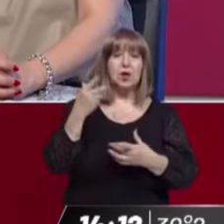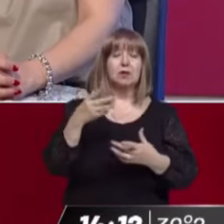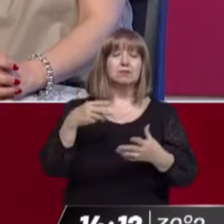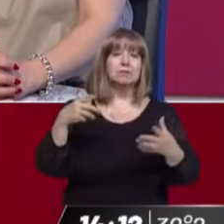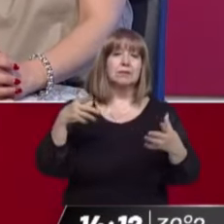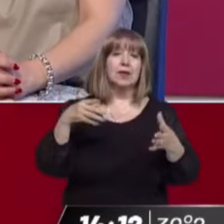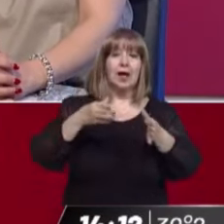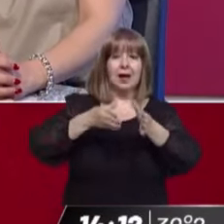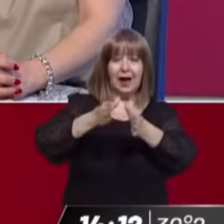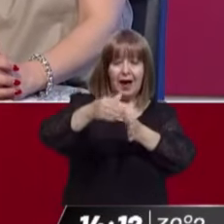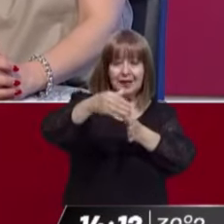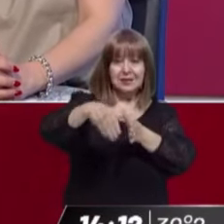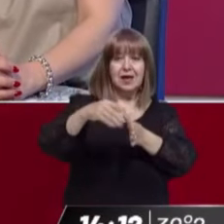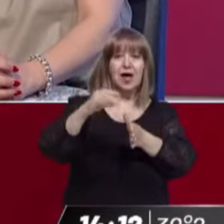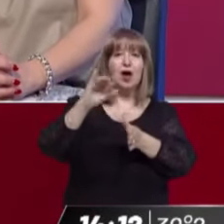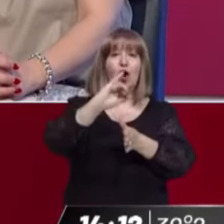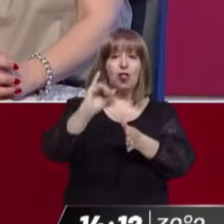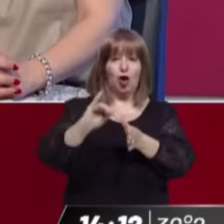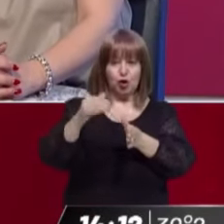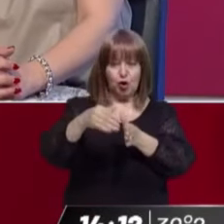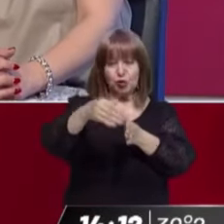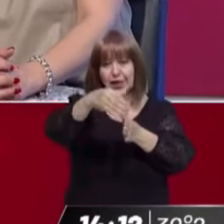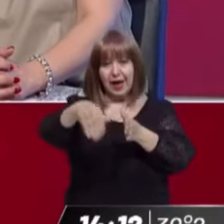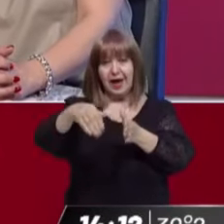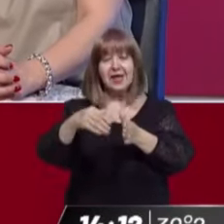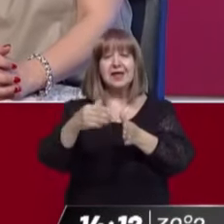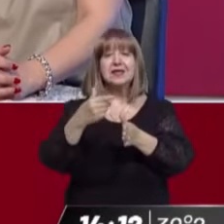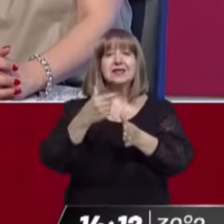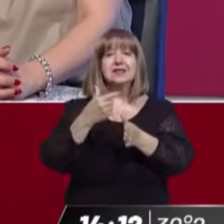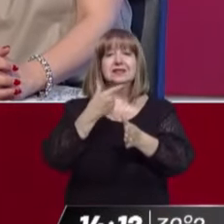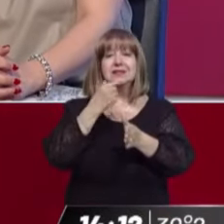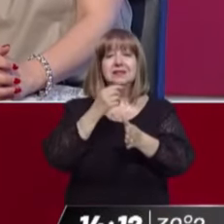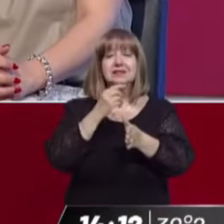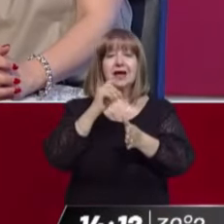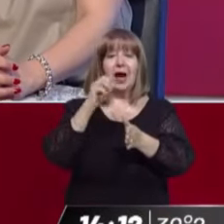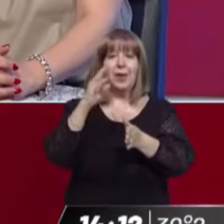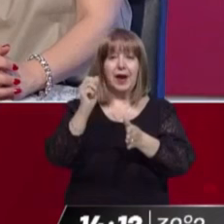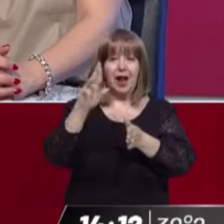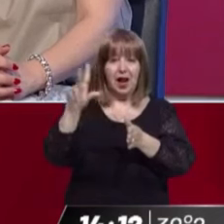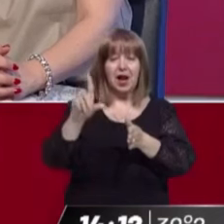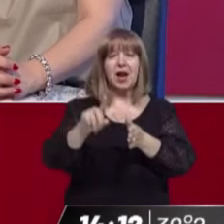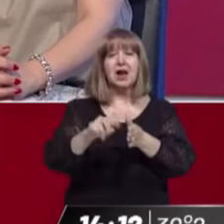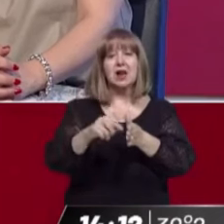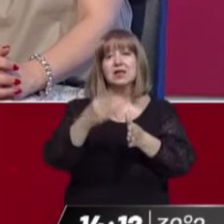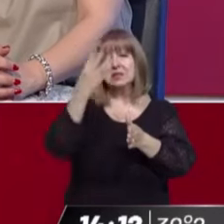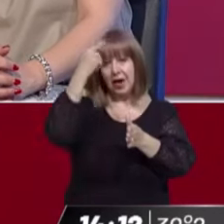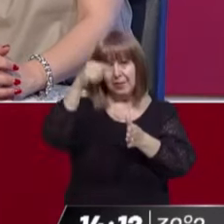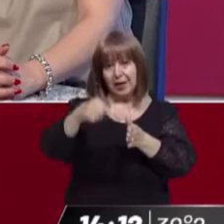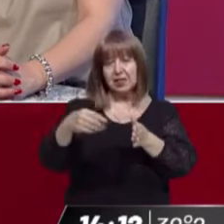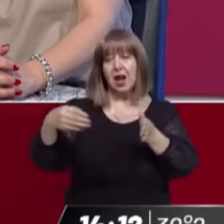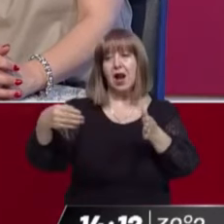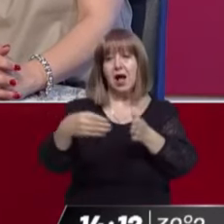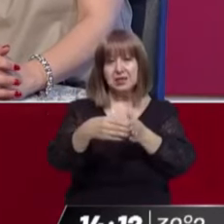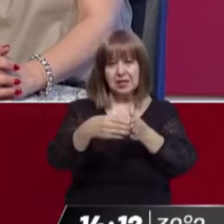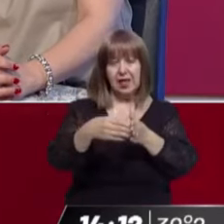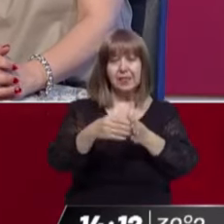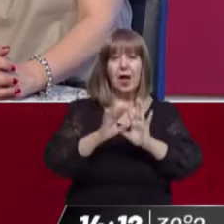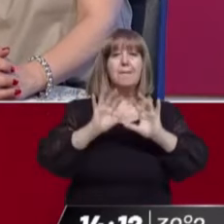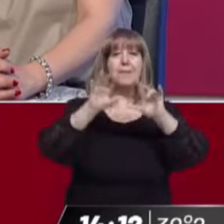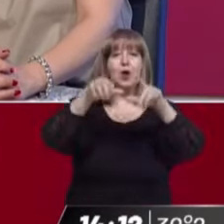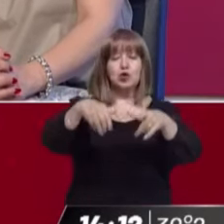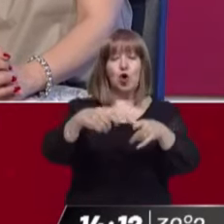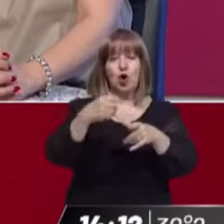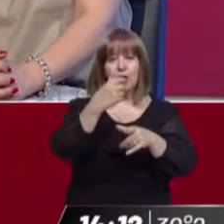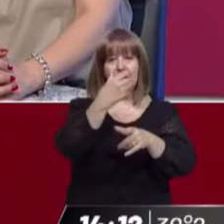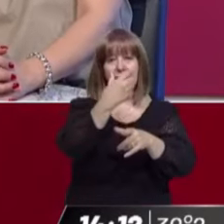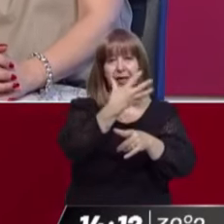sucedió en la intersección de calle Godoy Cruz y calle Sargento Cabral, en el departamento de San Martín, un accidente entre un Peugeot